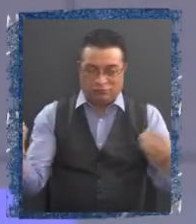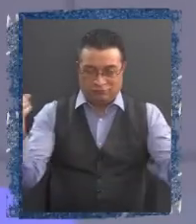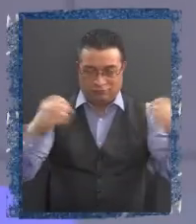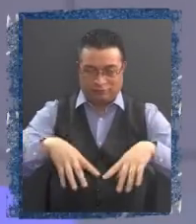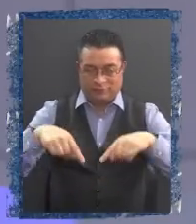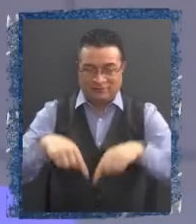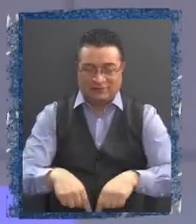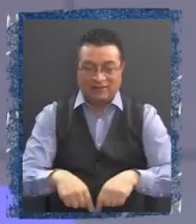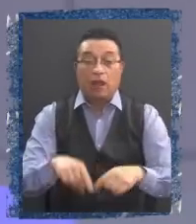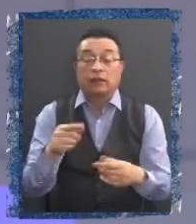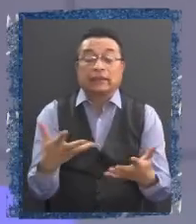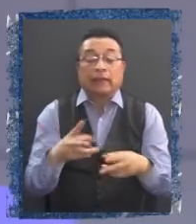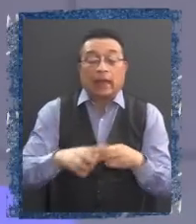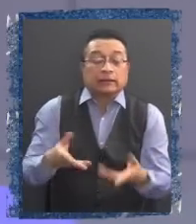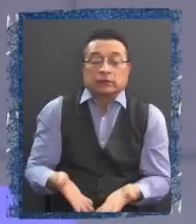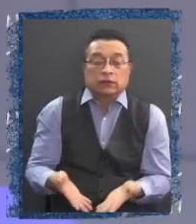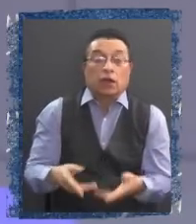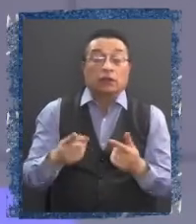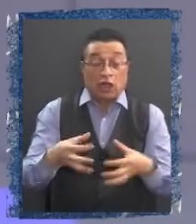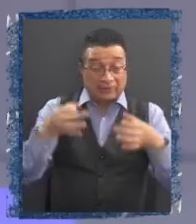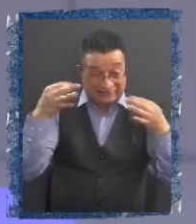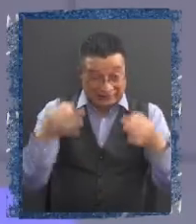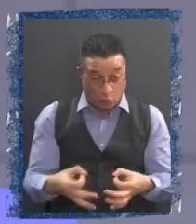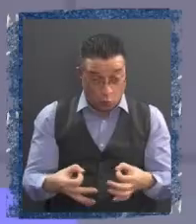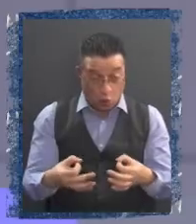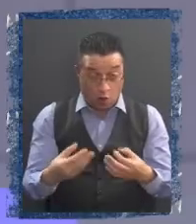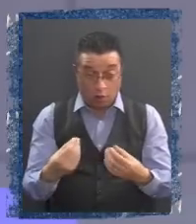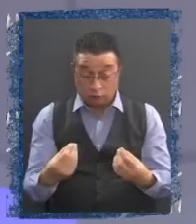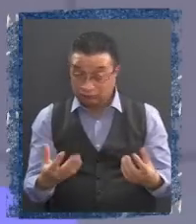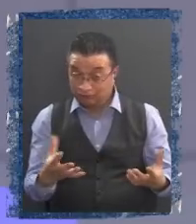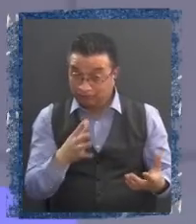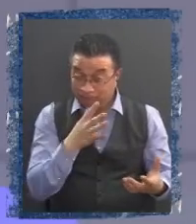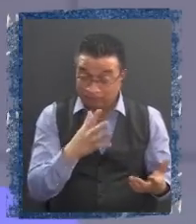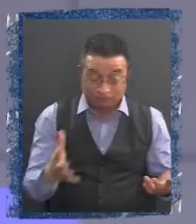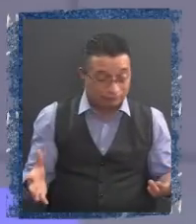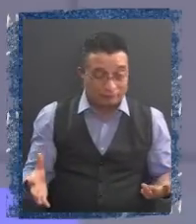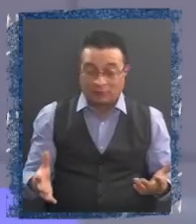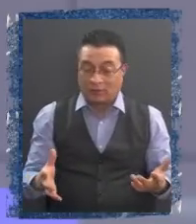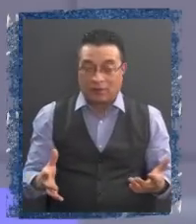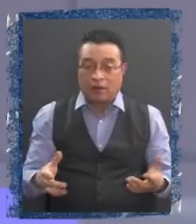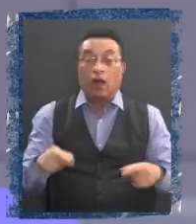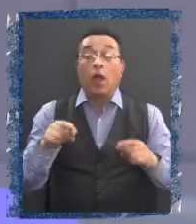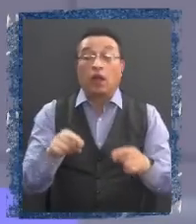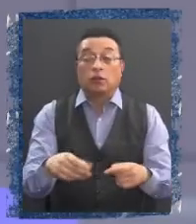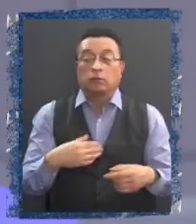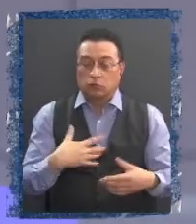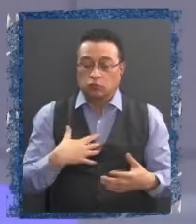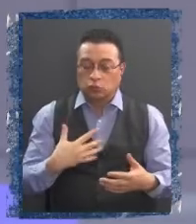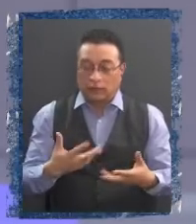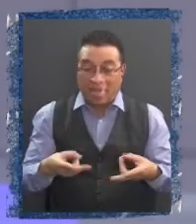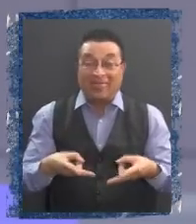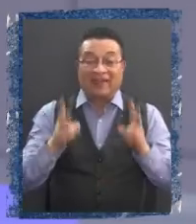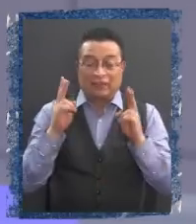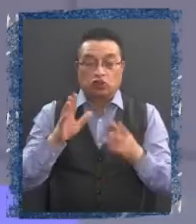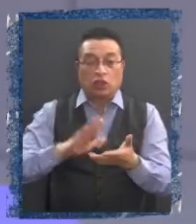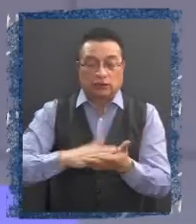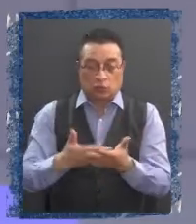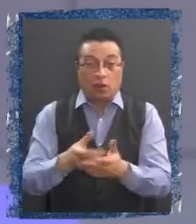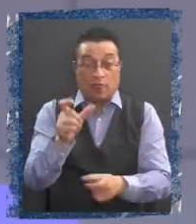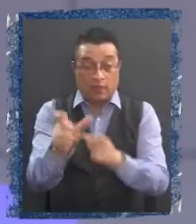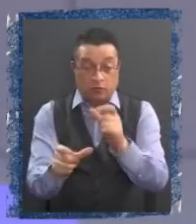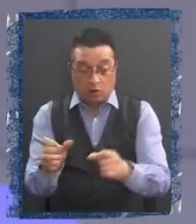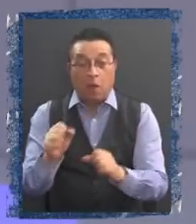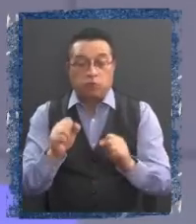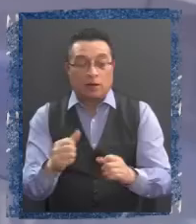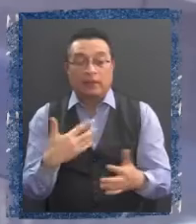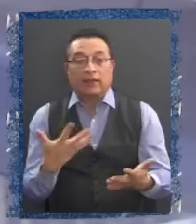Pero mi punto es, eso no te asegura absolutamente nada. Entonces, me hubiera gustado un derecho a la salud que le dijera a la persona qué puede exigir de